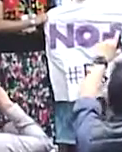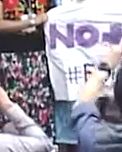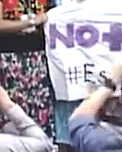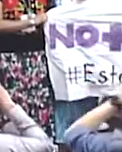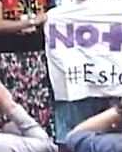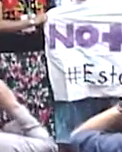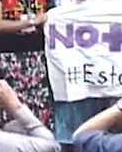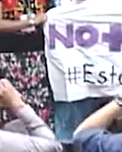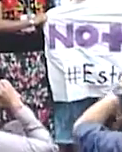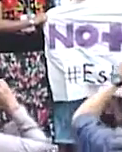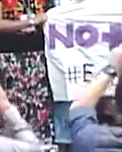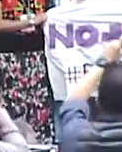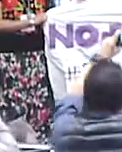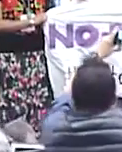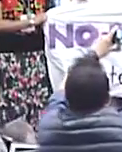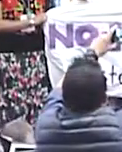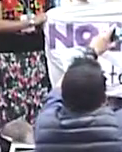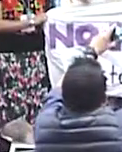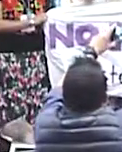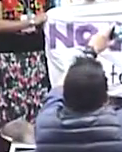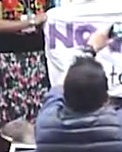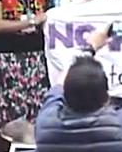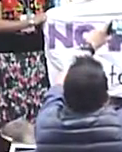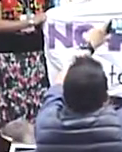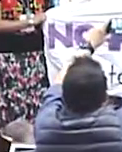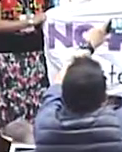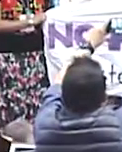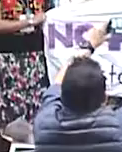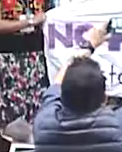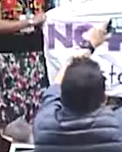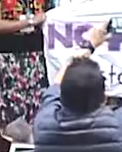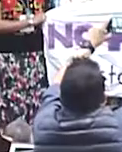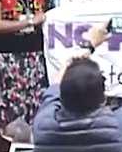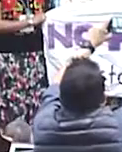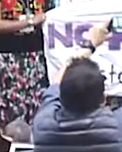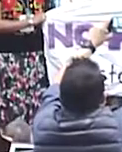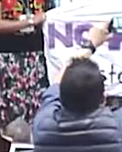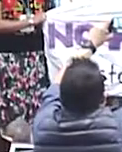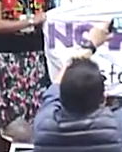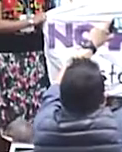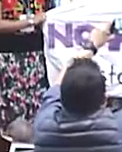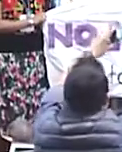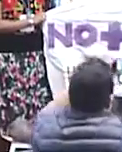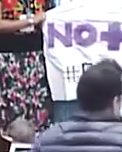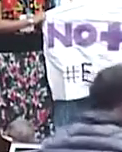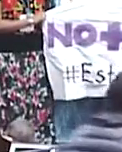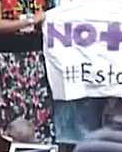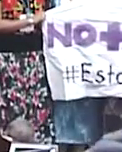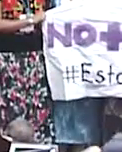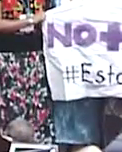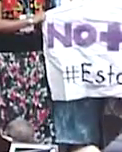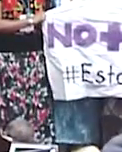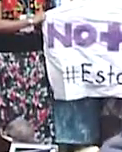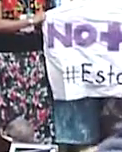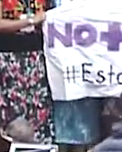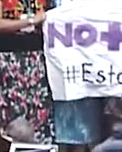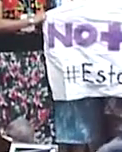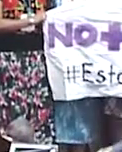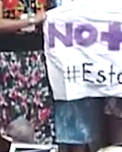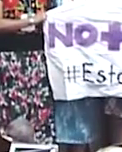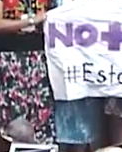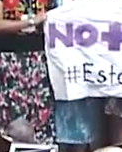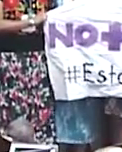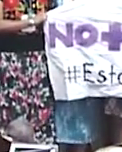en un espacio indispensable donde la diamantina multicolor nos acompañó y transformó nuestra lucha por